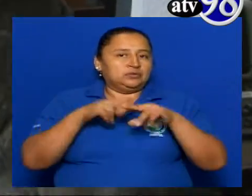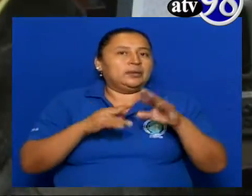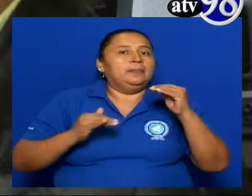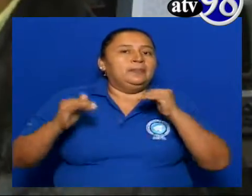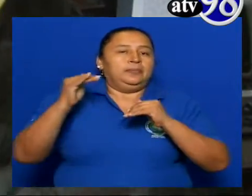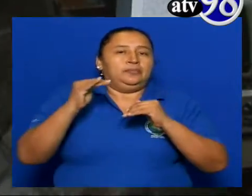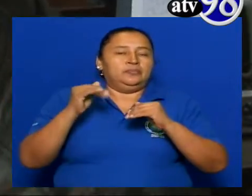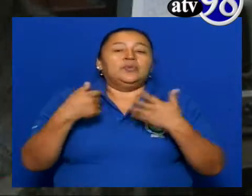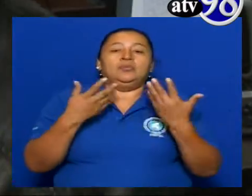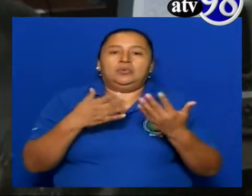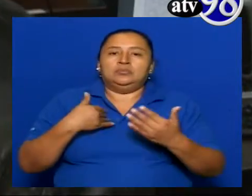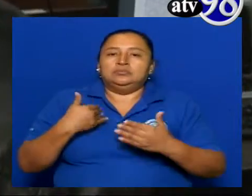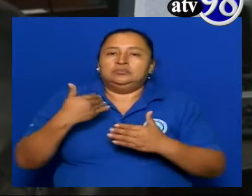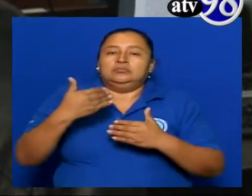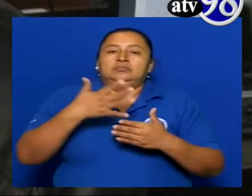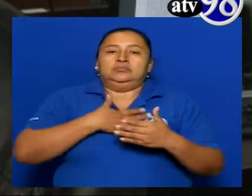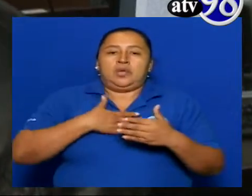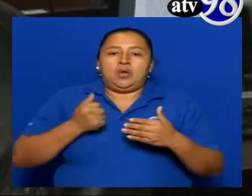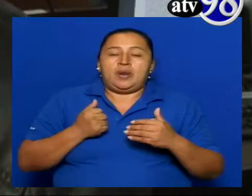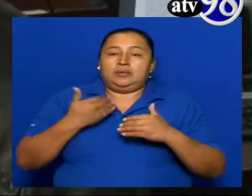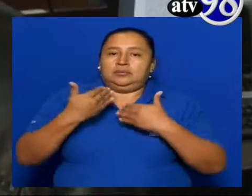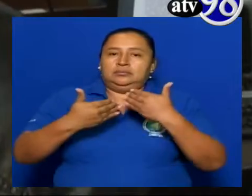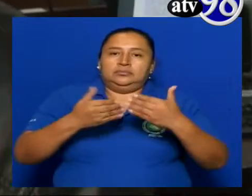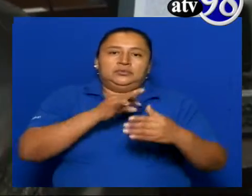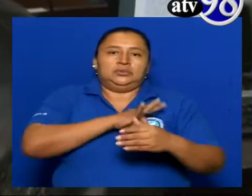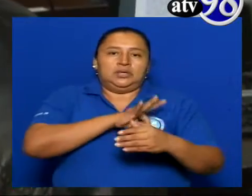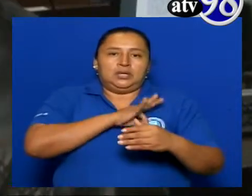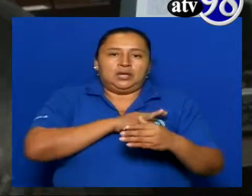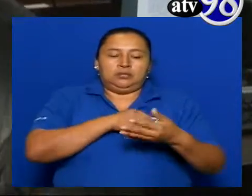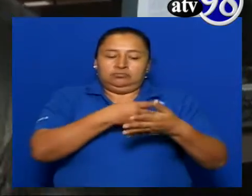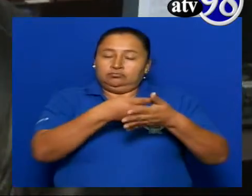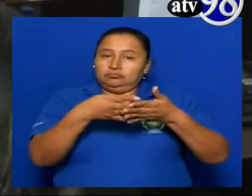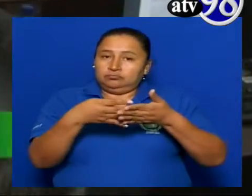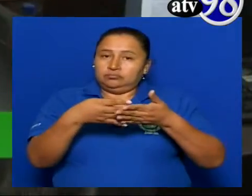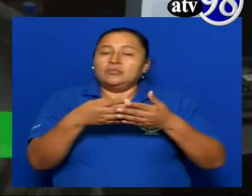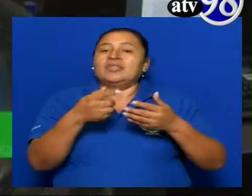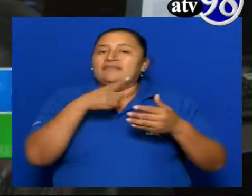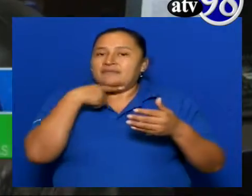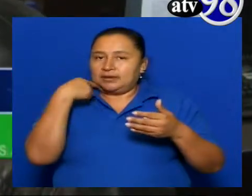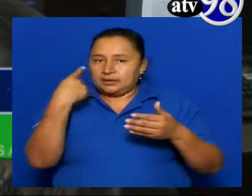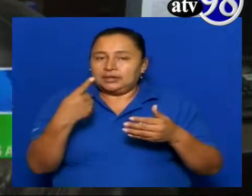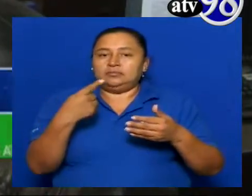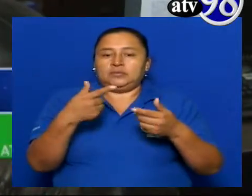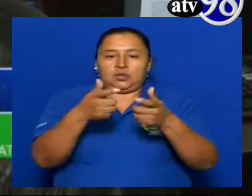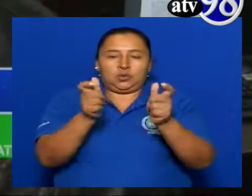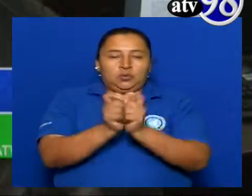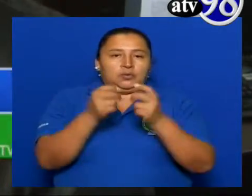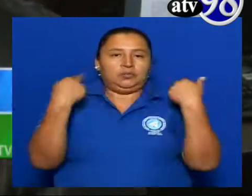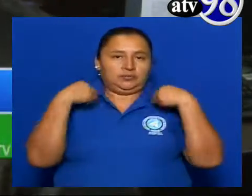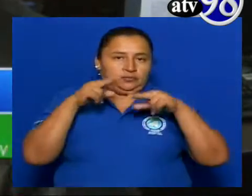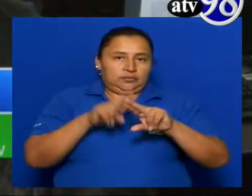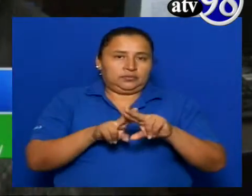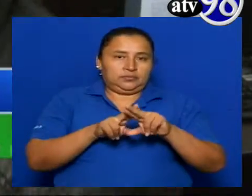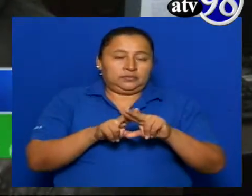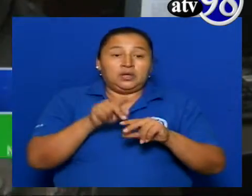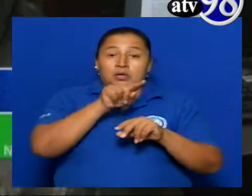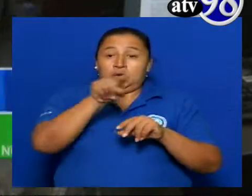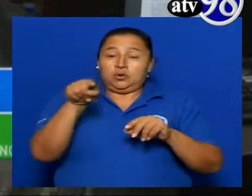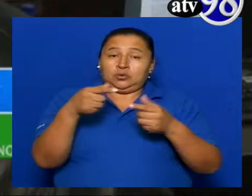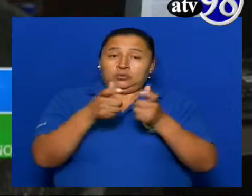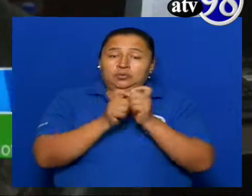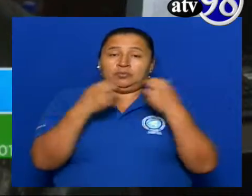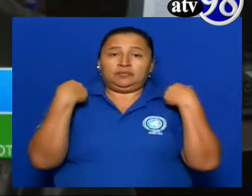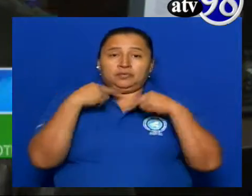también le hemos venido mejorando el salario nominal y real al sector docente. El sector docente en el